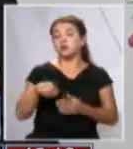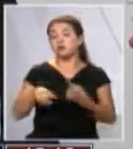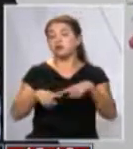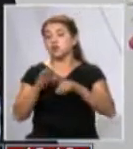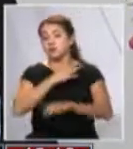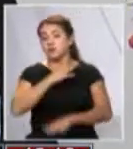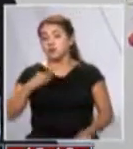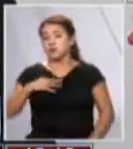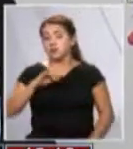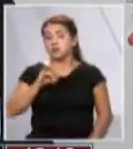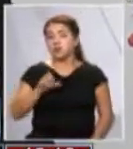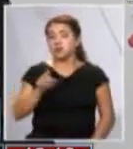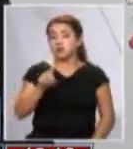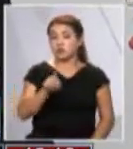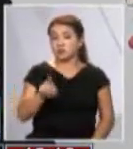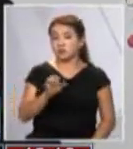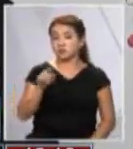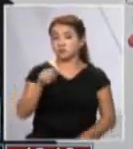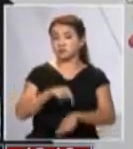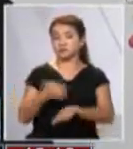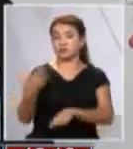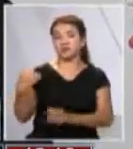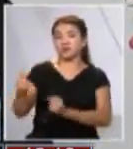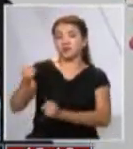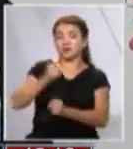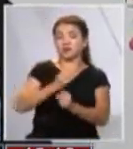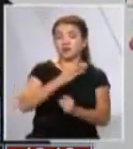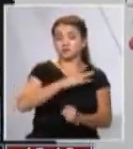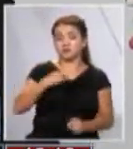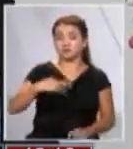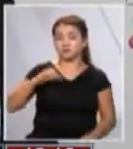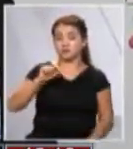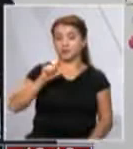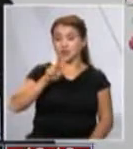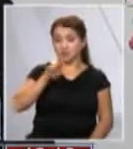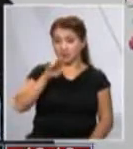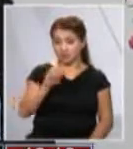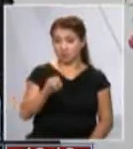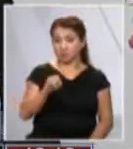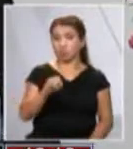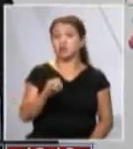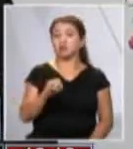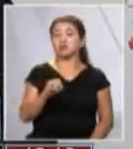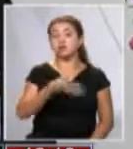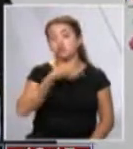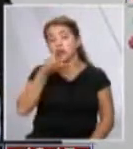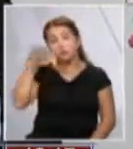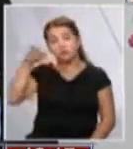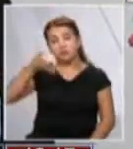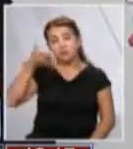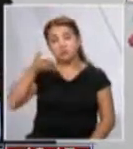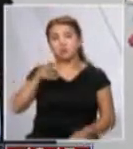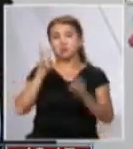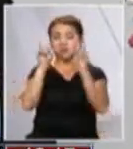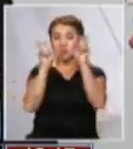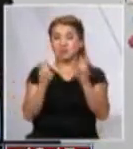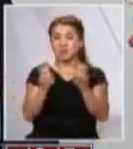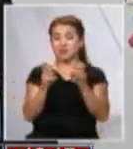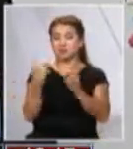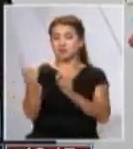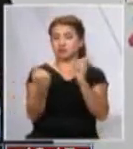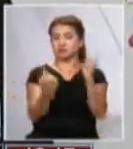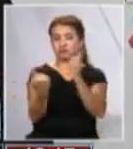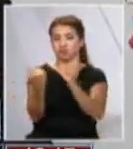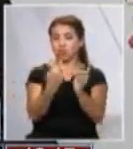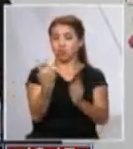ministro José Antonio Gómez, que en su momento estaba reemplazando al ministro Álvaro Elizalde, y un discurso en el cual se planteaba que esto era un asunto entre privados.